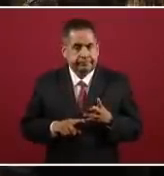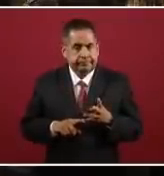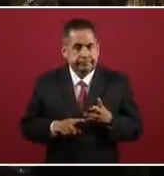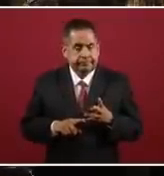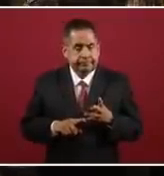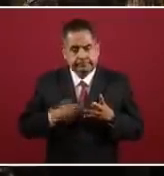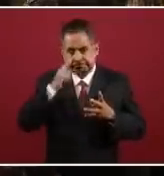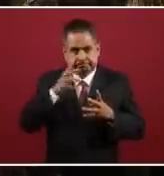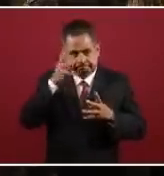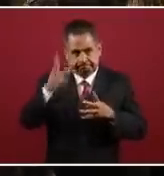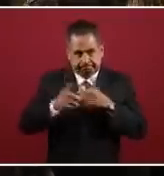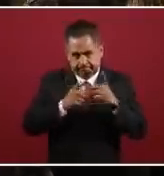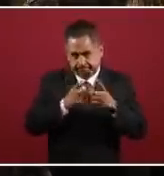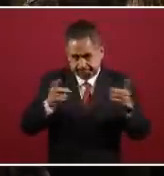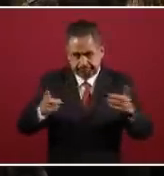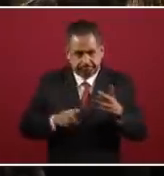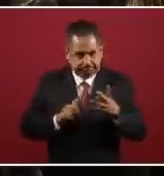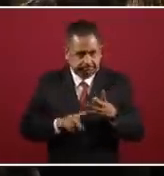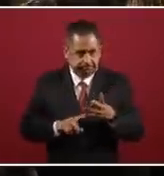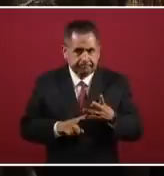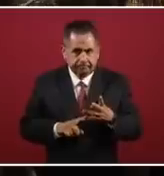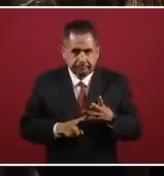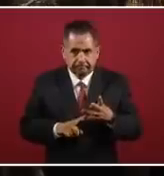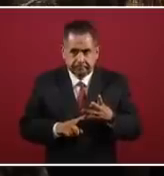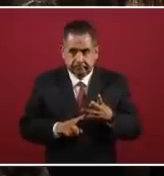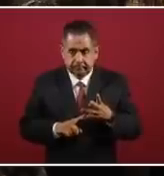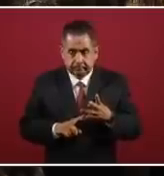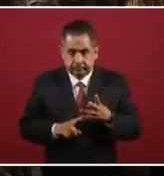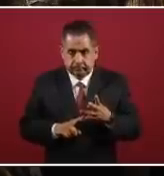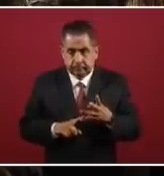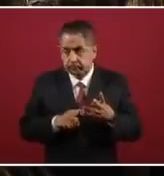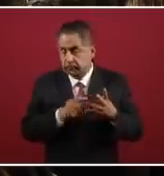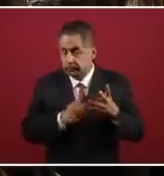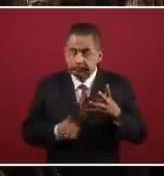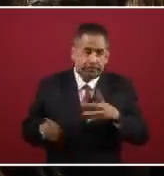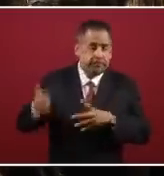para el desarrollo, y